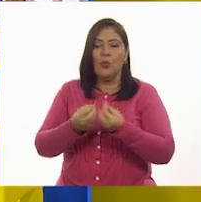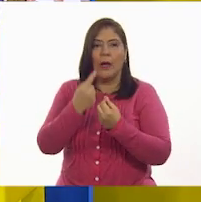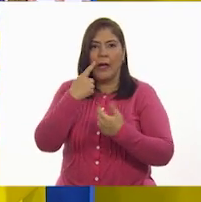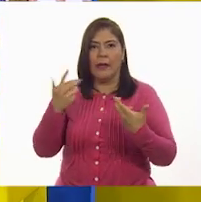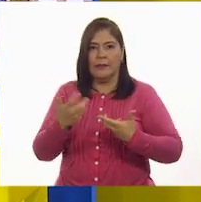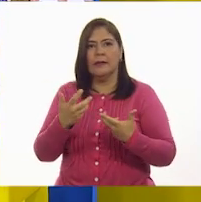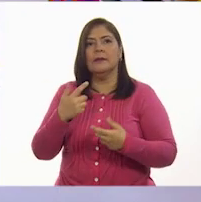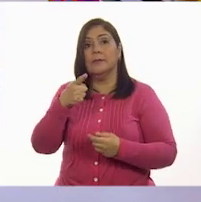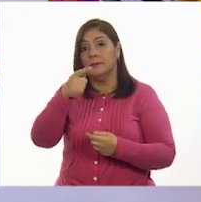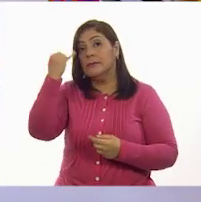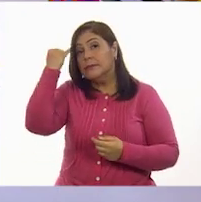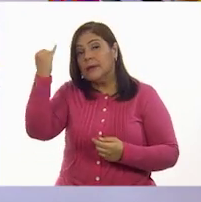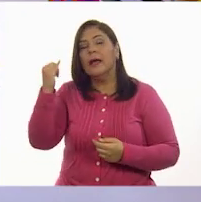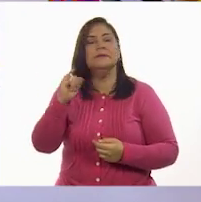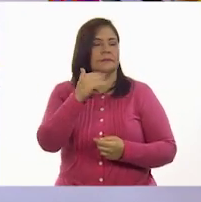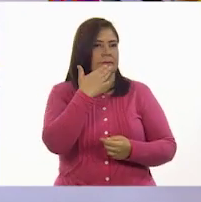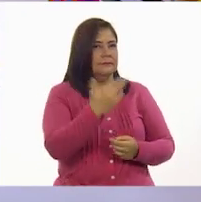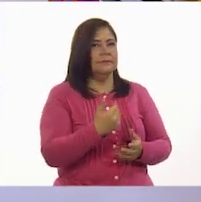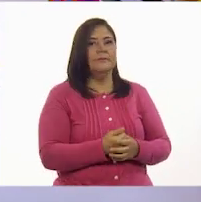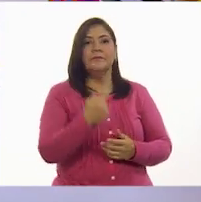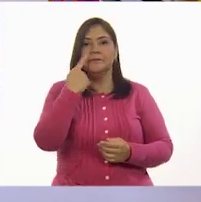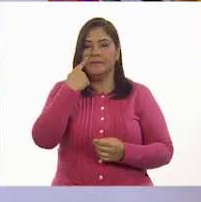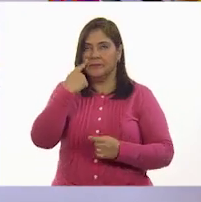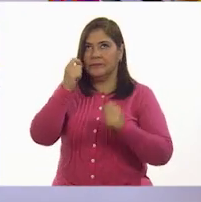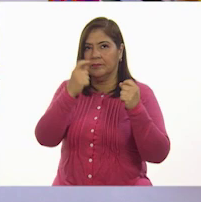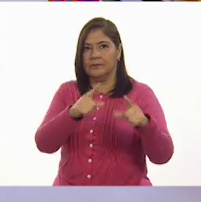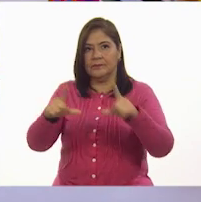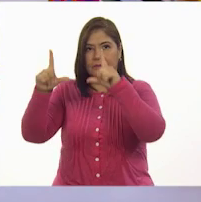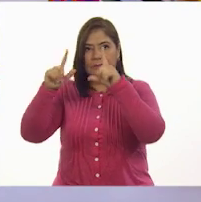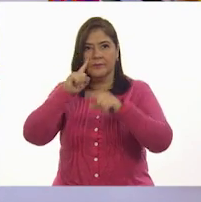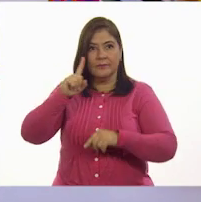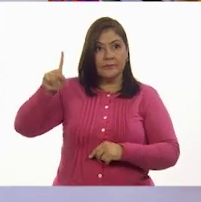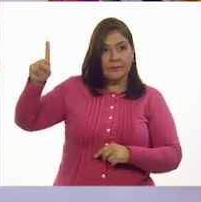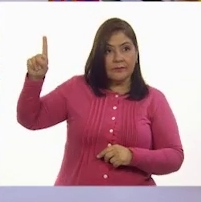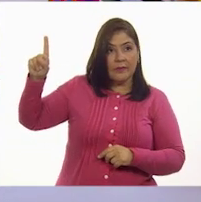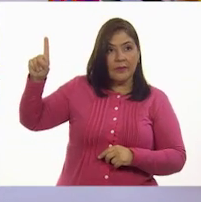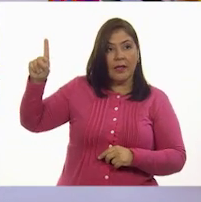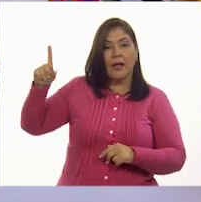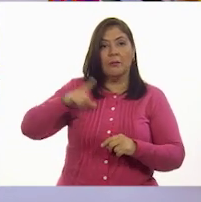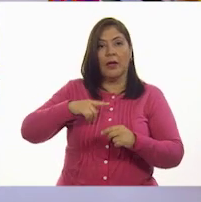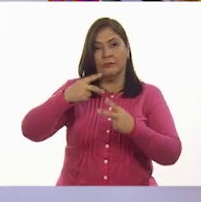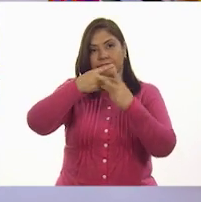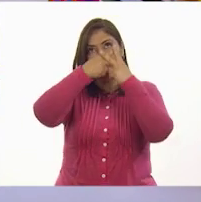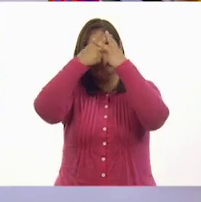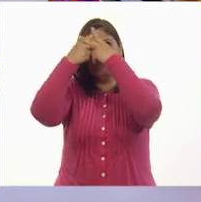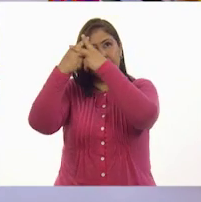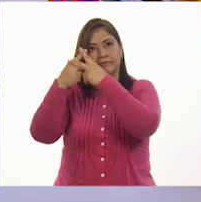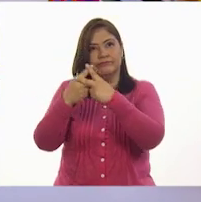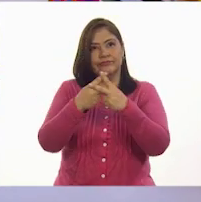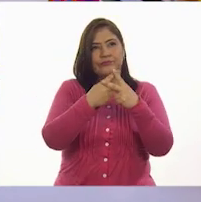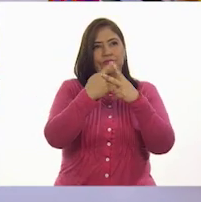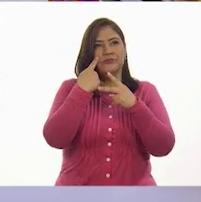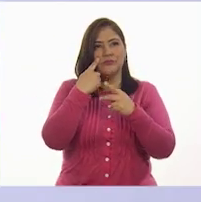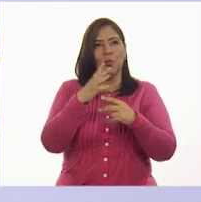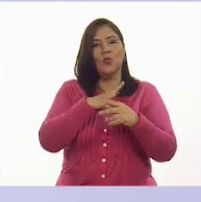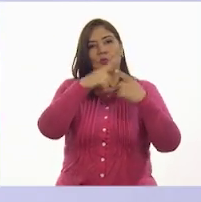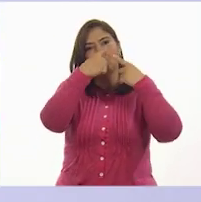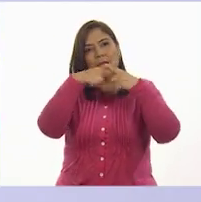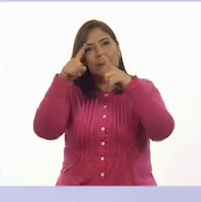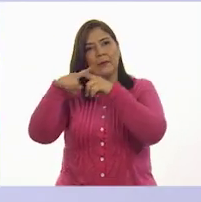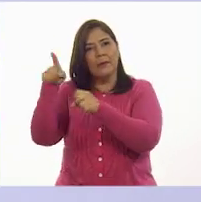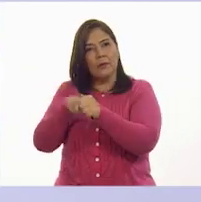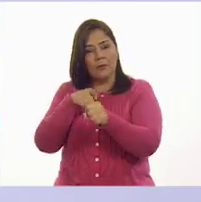bien. Vamos con la primera imagen y tenemos aquí esta imagen de estrellas coloridas. Aquí